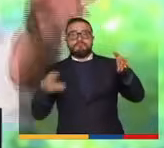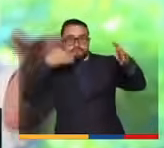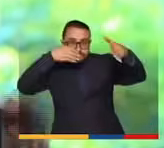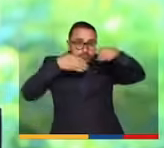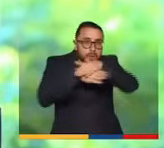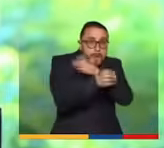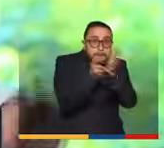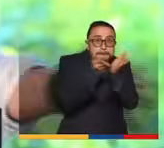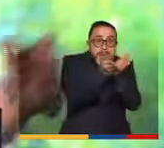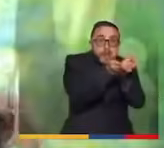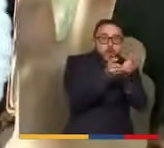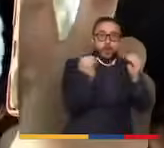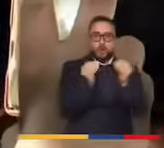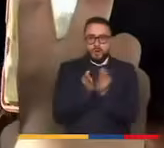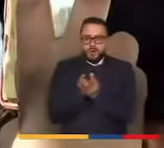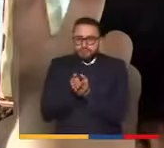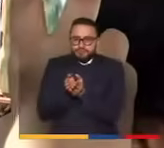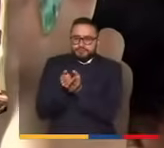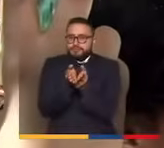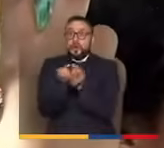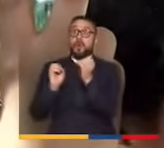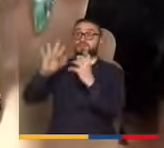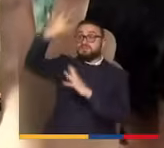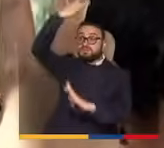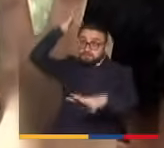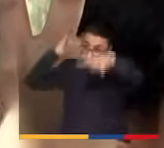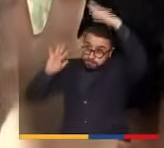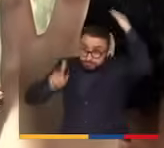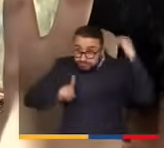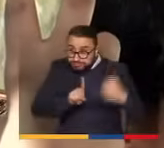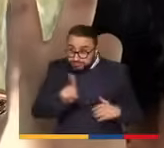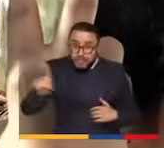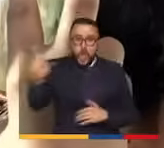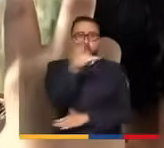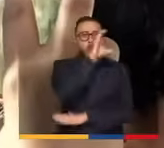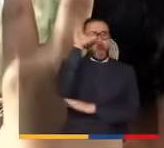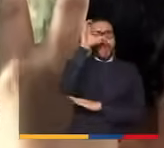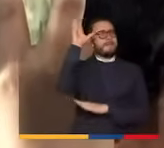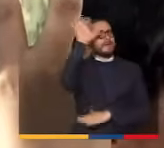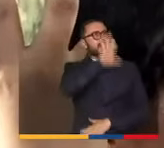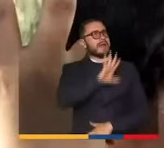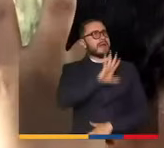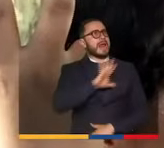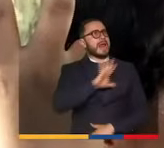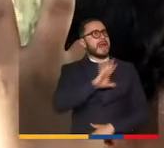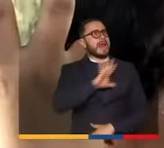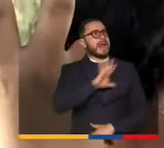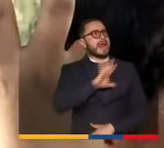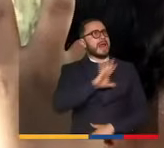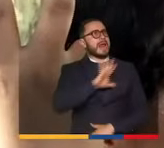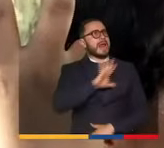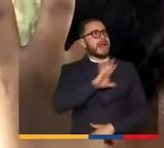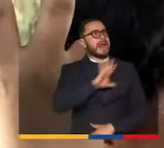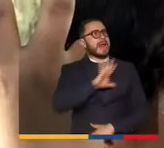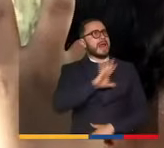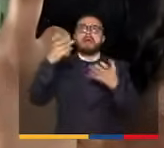una lancha o atravesar una selva para huir de este país tan hermoso, para ir detrás